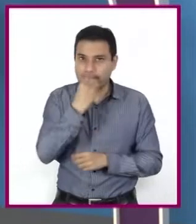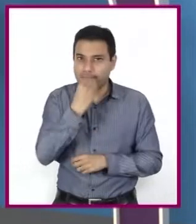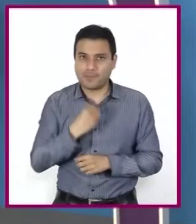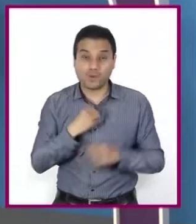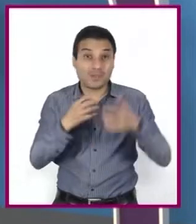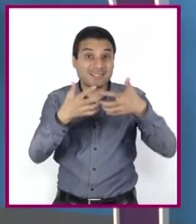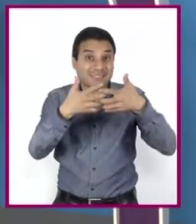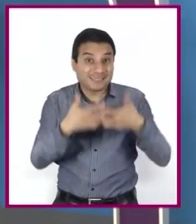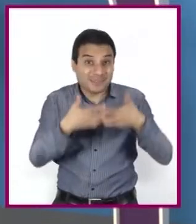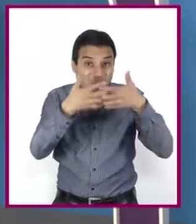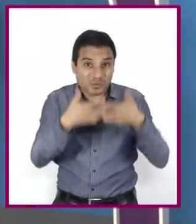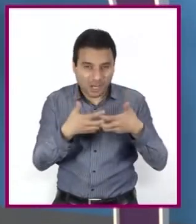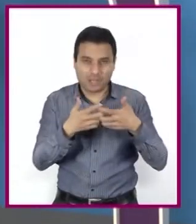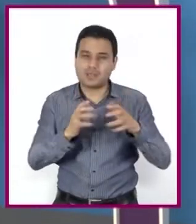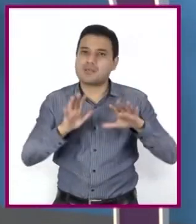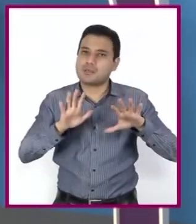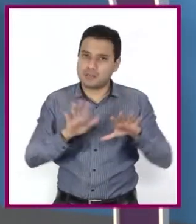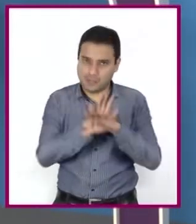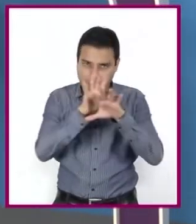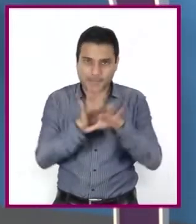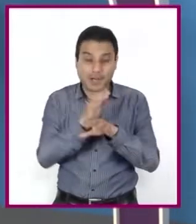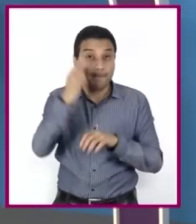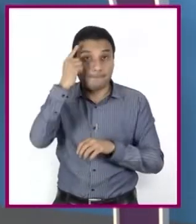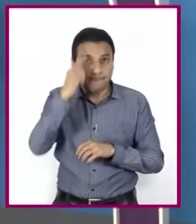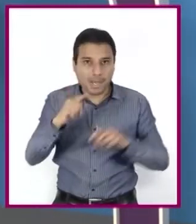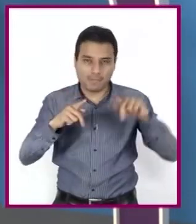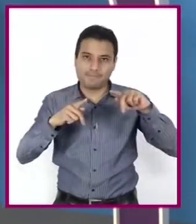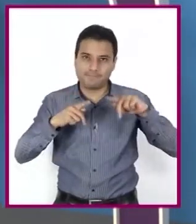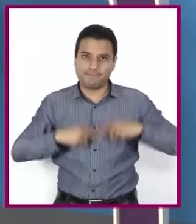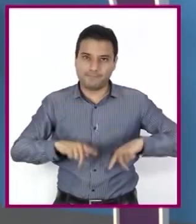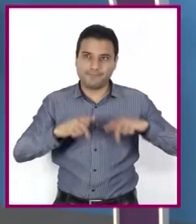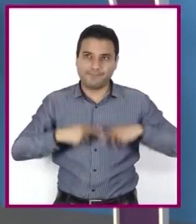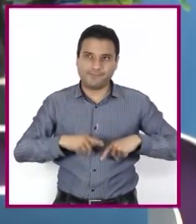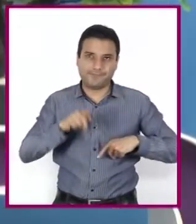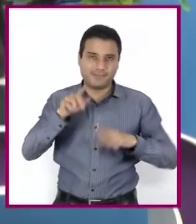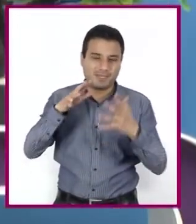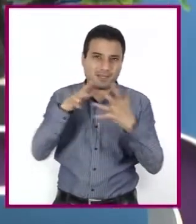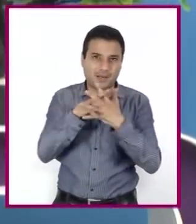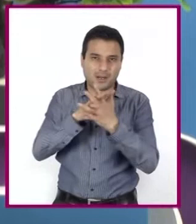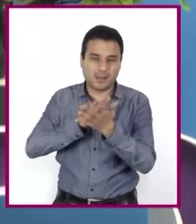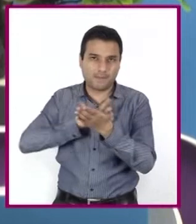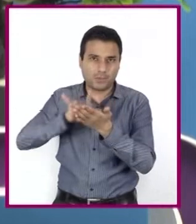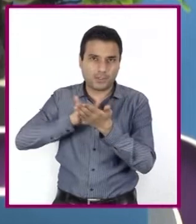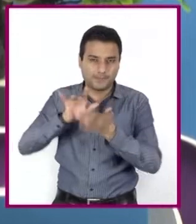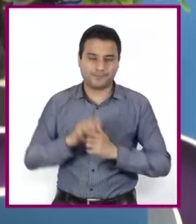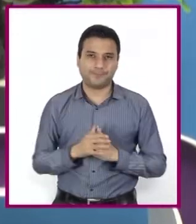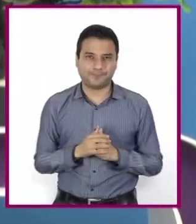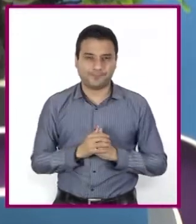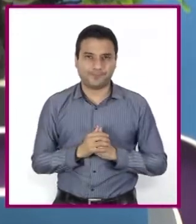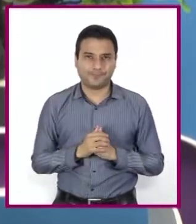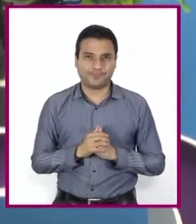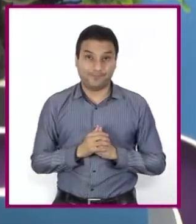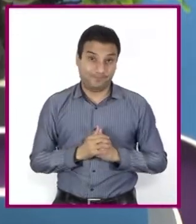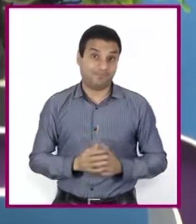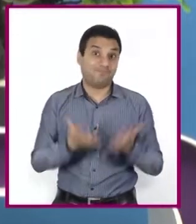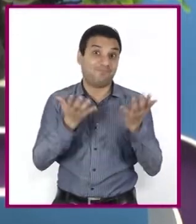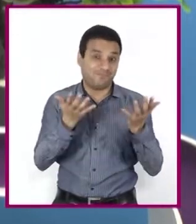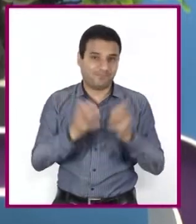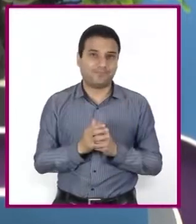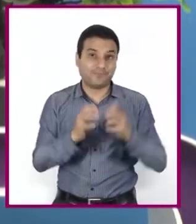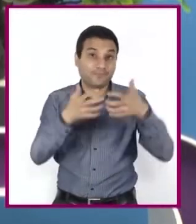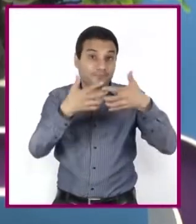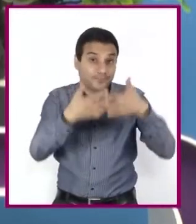industrias de consumo para dedicarlas a las necesidades de la guerra. En consecuencia, muchos productos